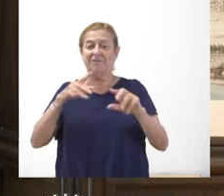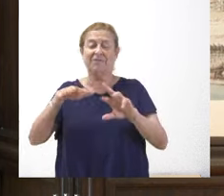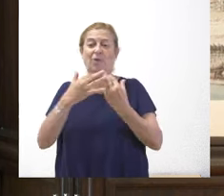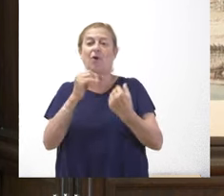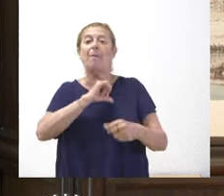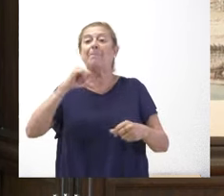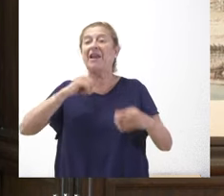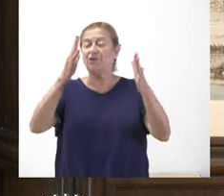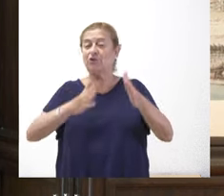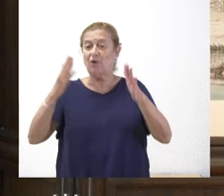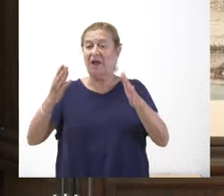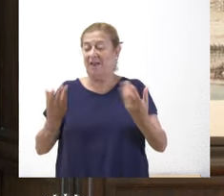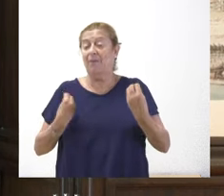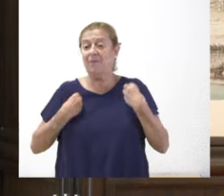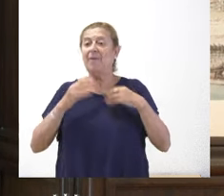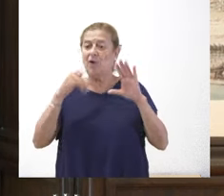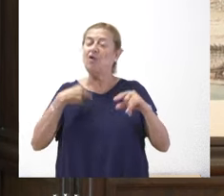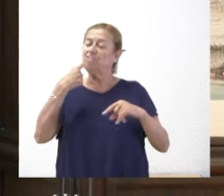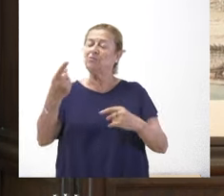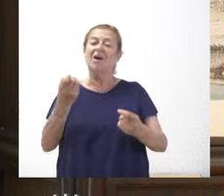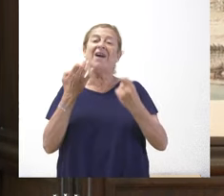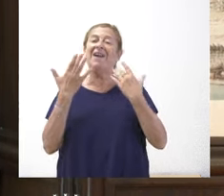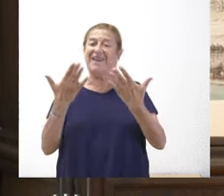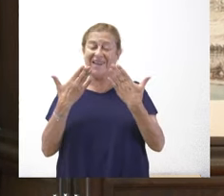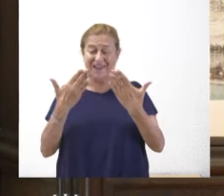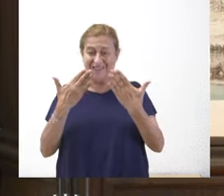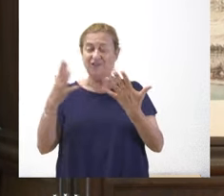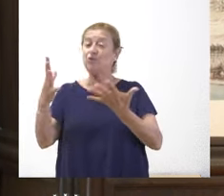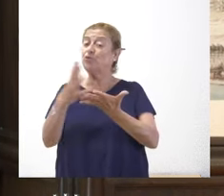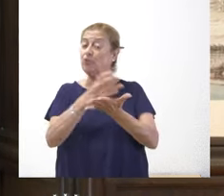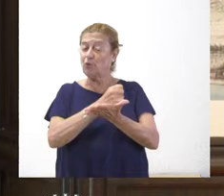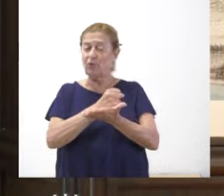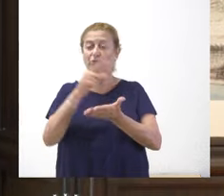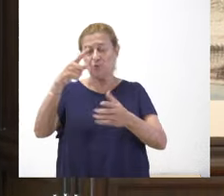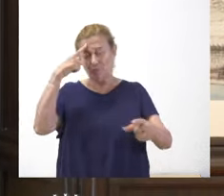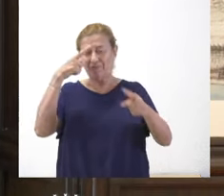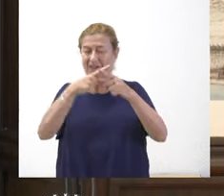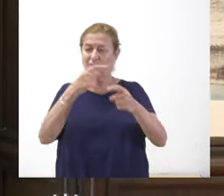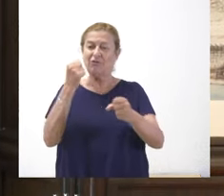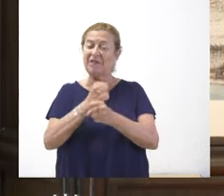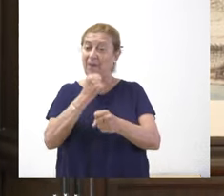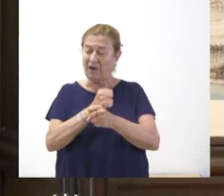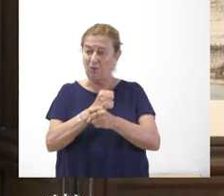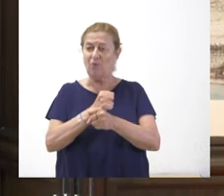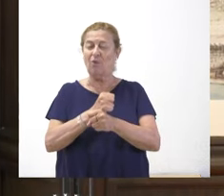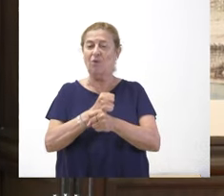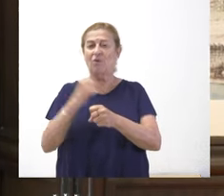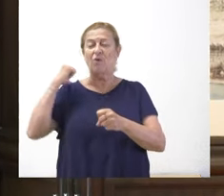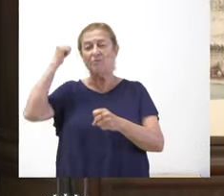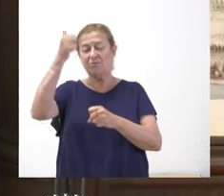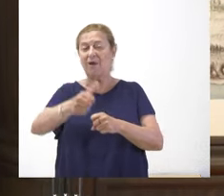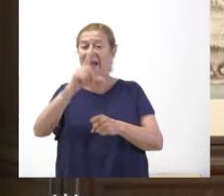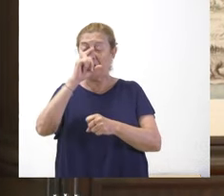personales en las que estaba viviendo Pero le he agradecido toda su su dedicación en estos